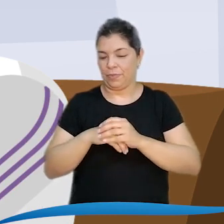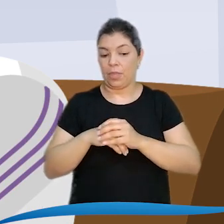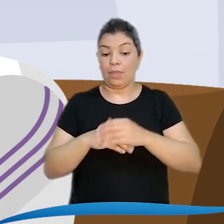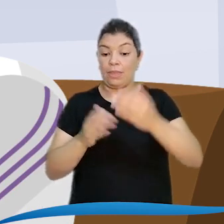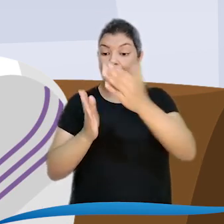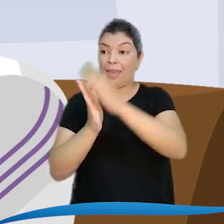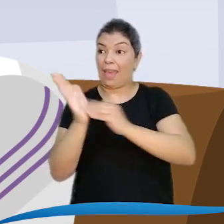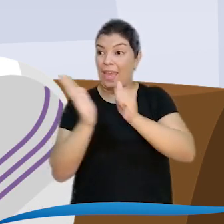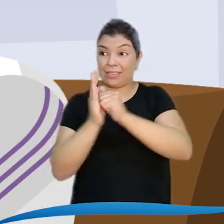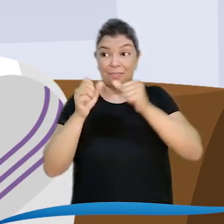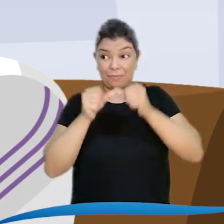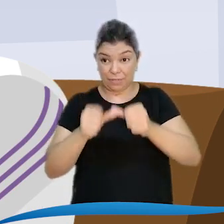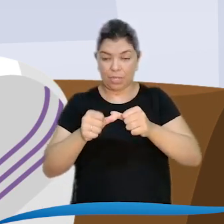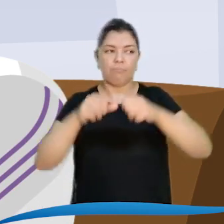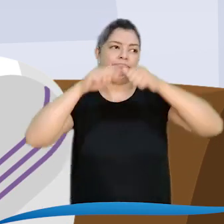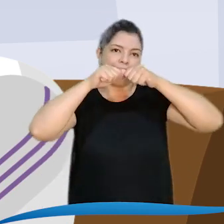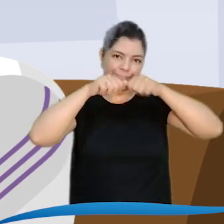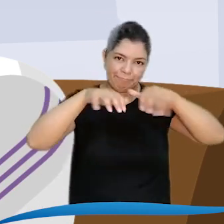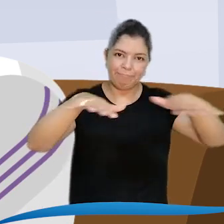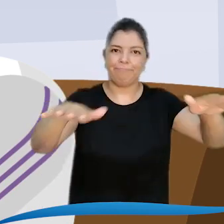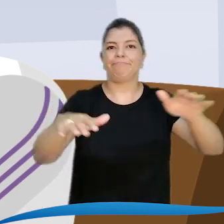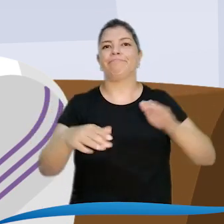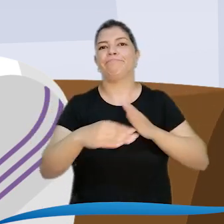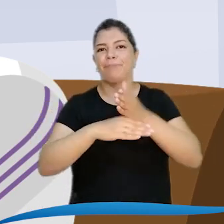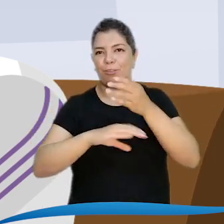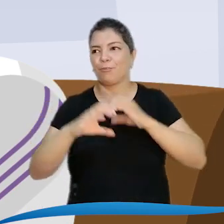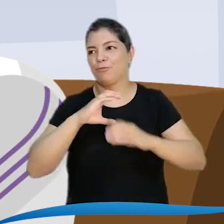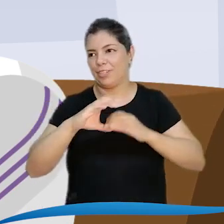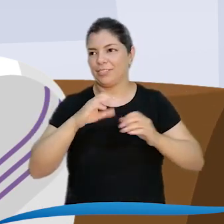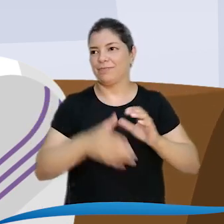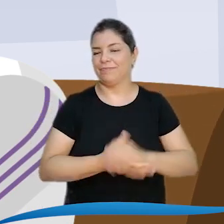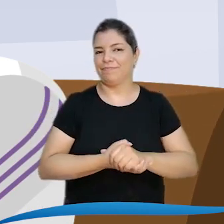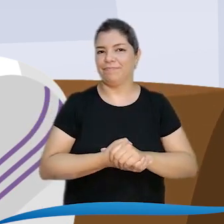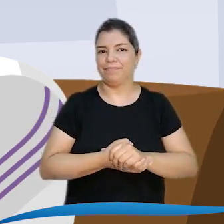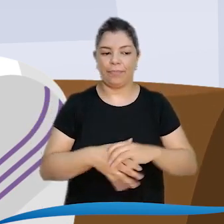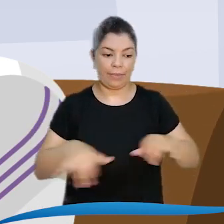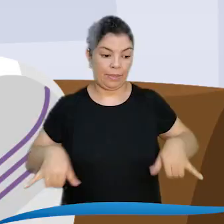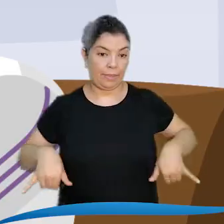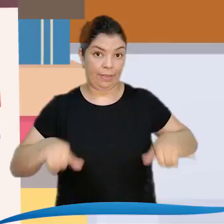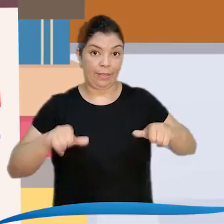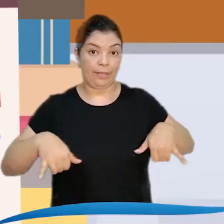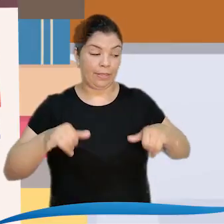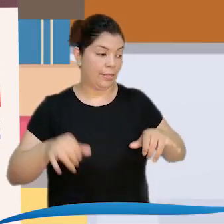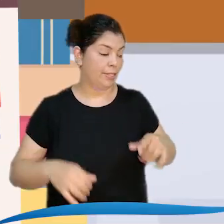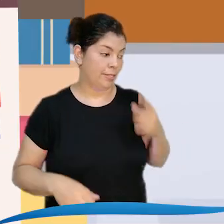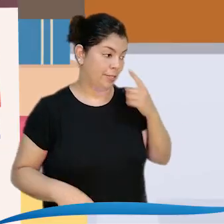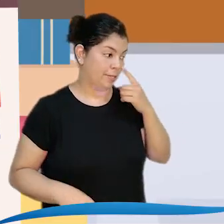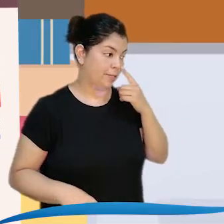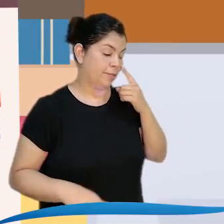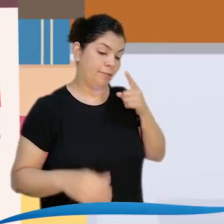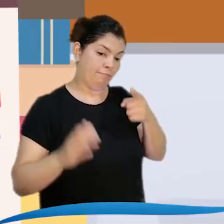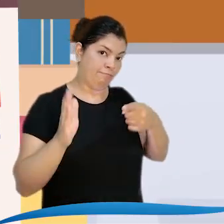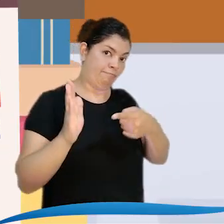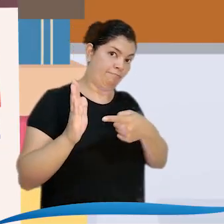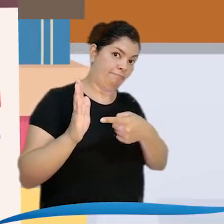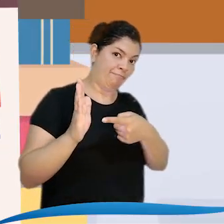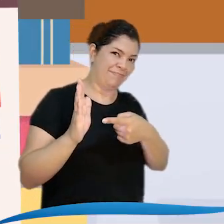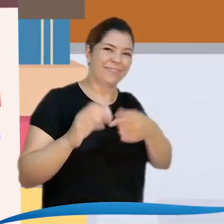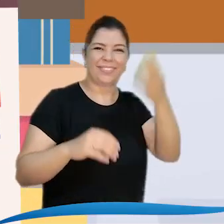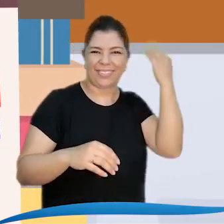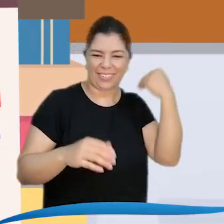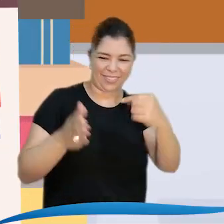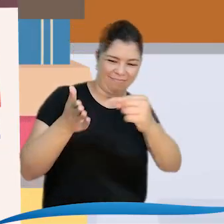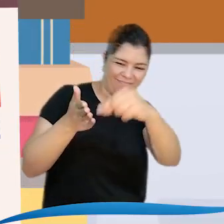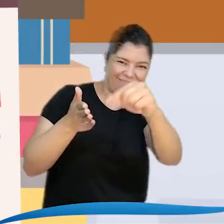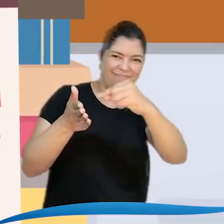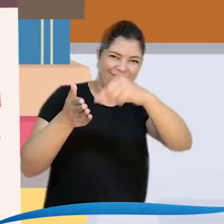del Comité de Discapacidad y debe ser difundido en los diferentes medios de comunicación. Equidad señalando con su dedo en el